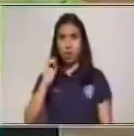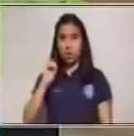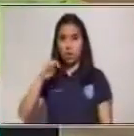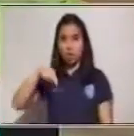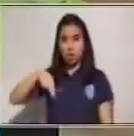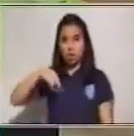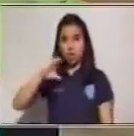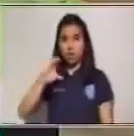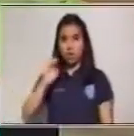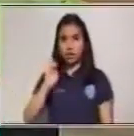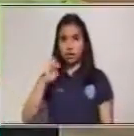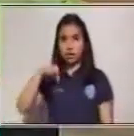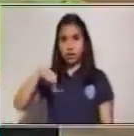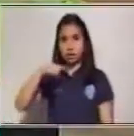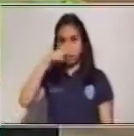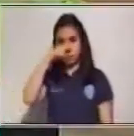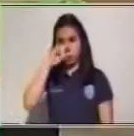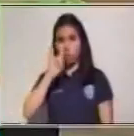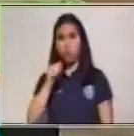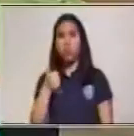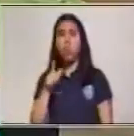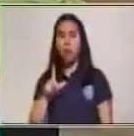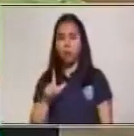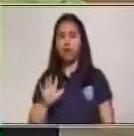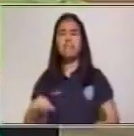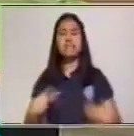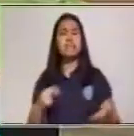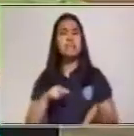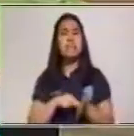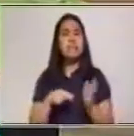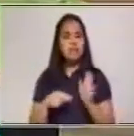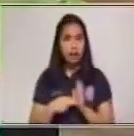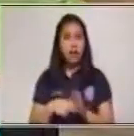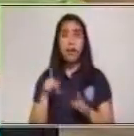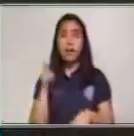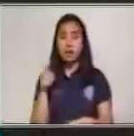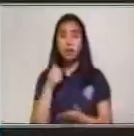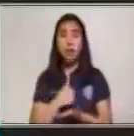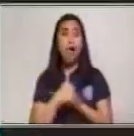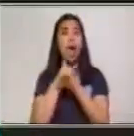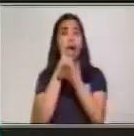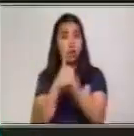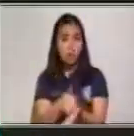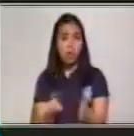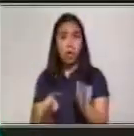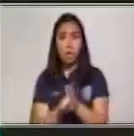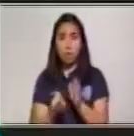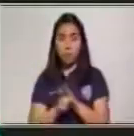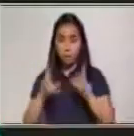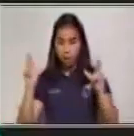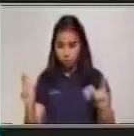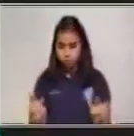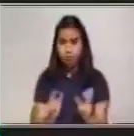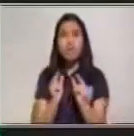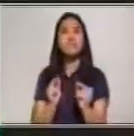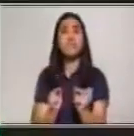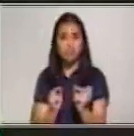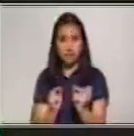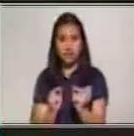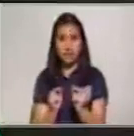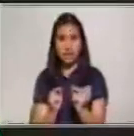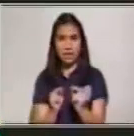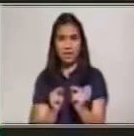conceptual tiene como finalidad sintetizar y relacionar conceptos y contenidos que